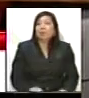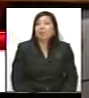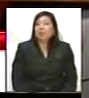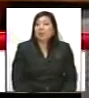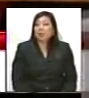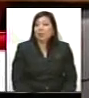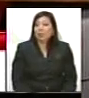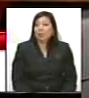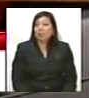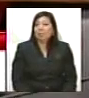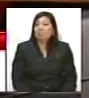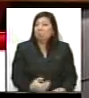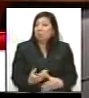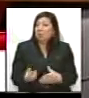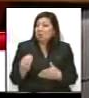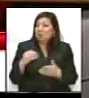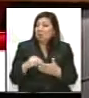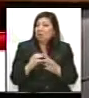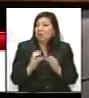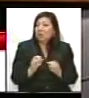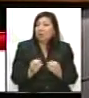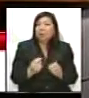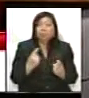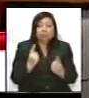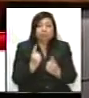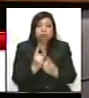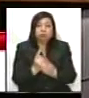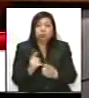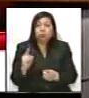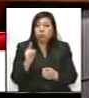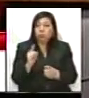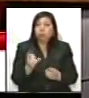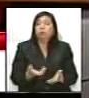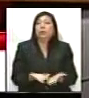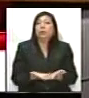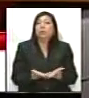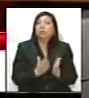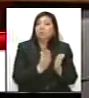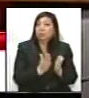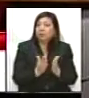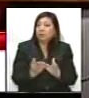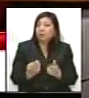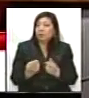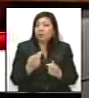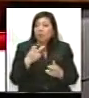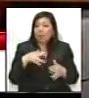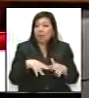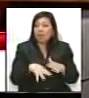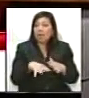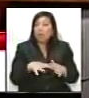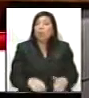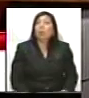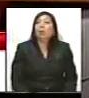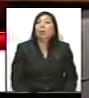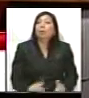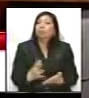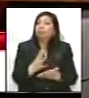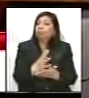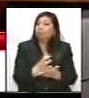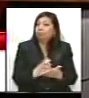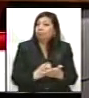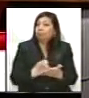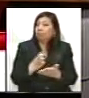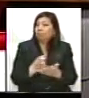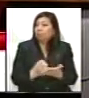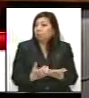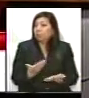que de manera integral apunten al uso y manejo adecuado de los recursos hídricos reduciendo así